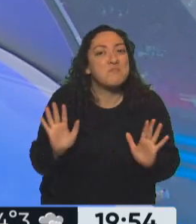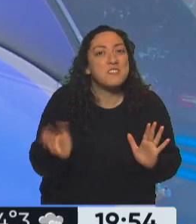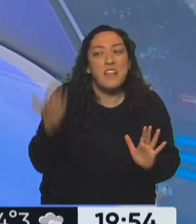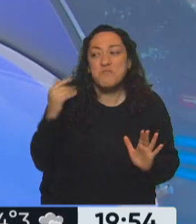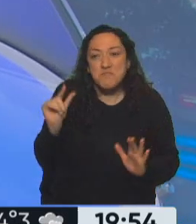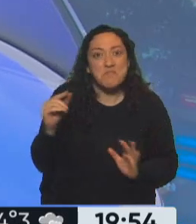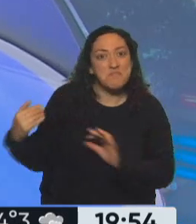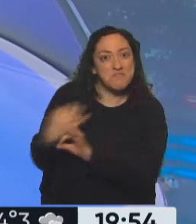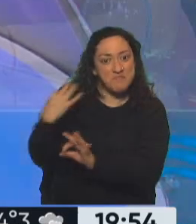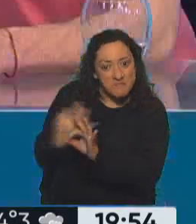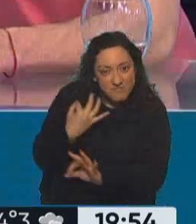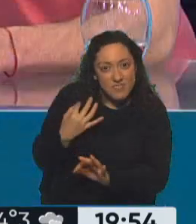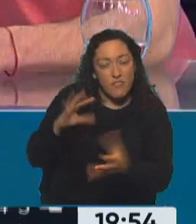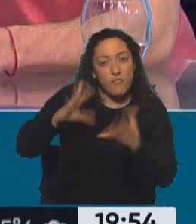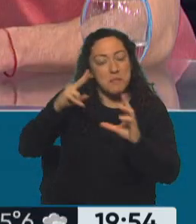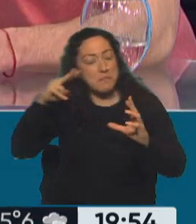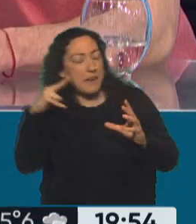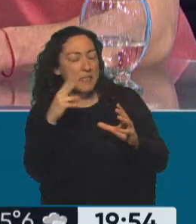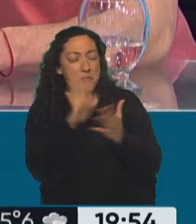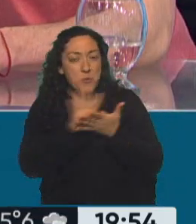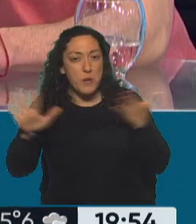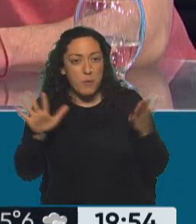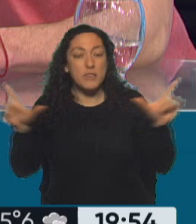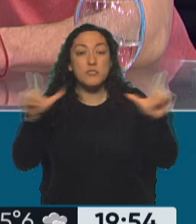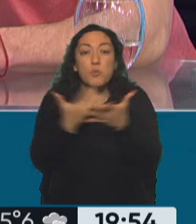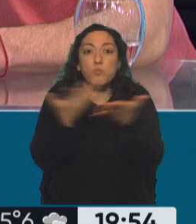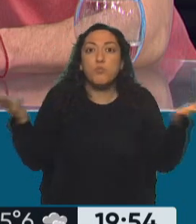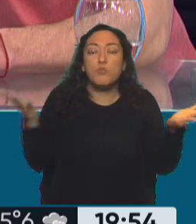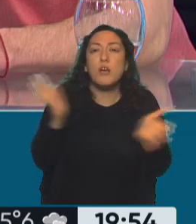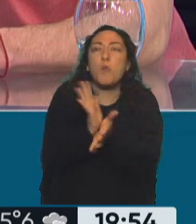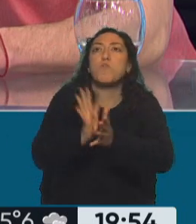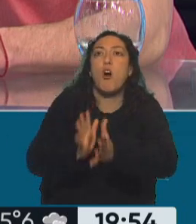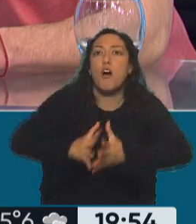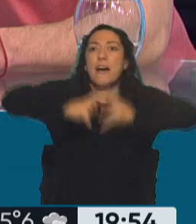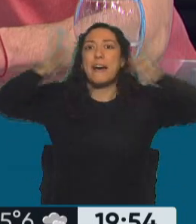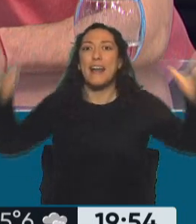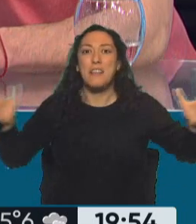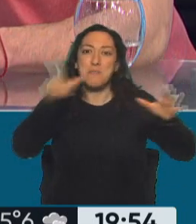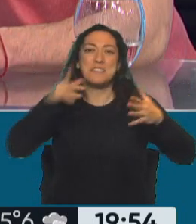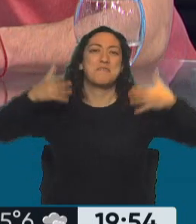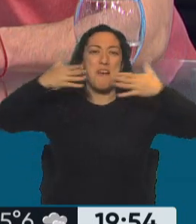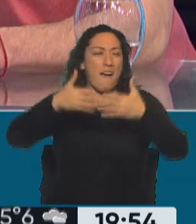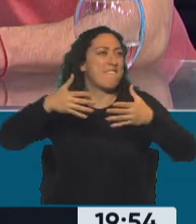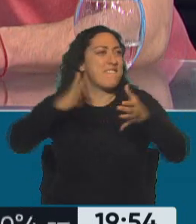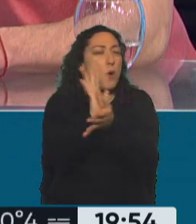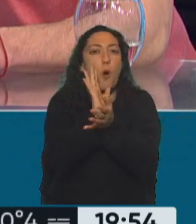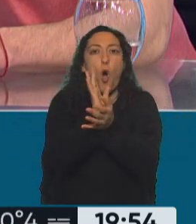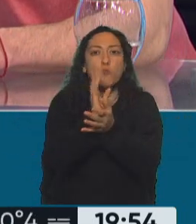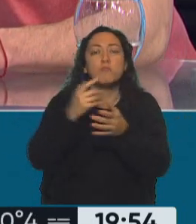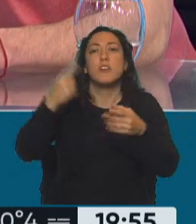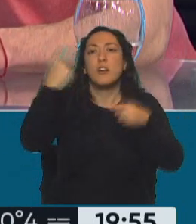enseñar un nuevo paradigma. La televisión pública es un enorme y maravilloso transatlántico, un gran